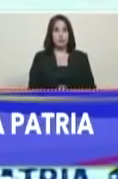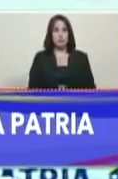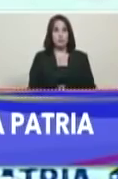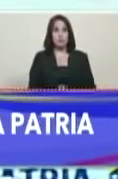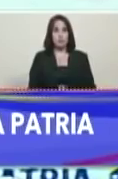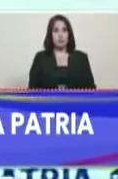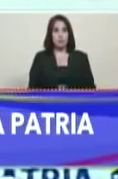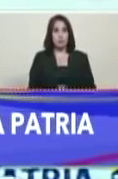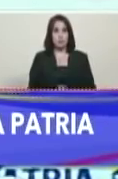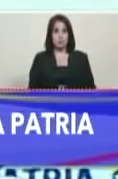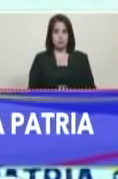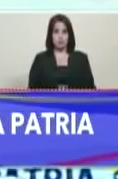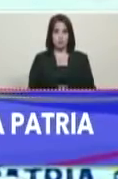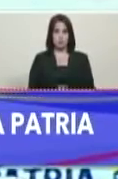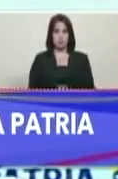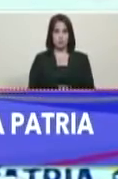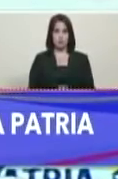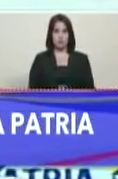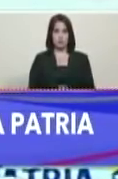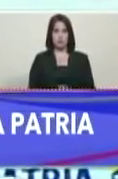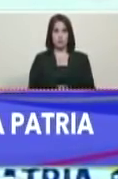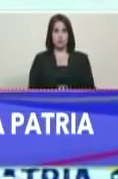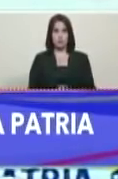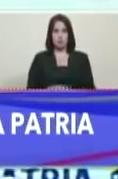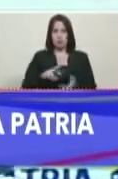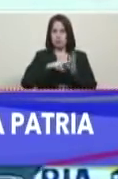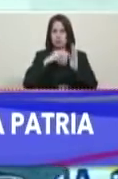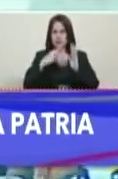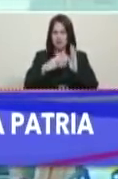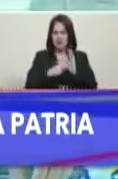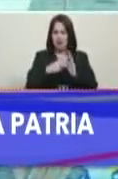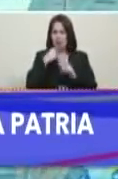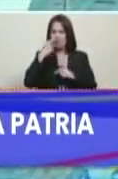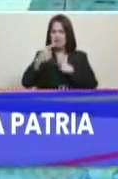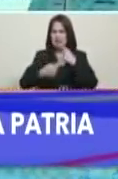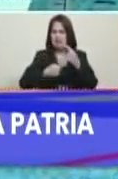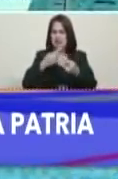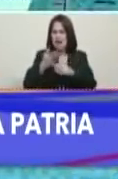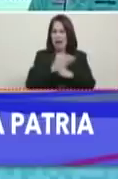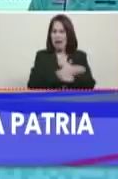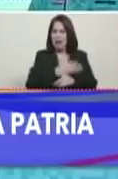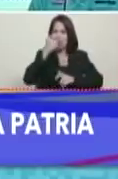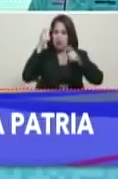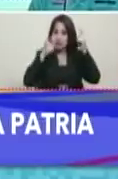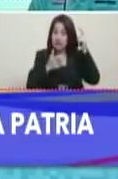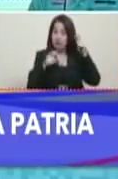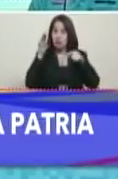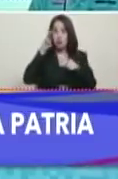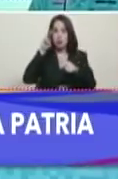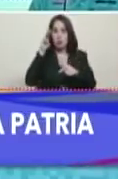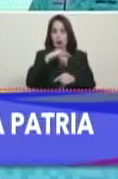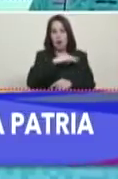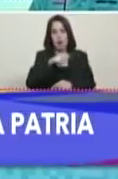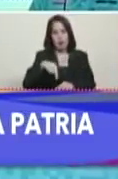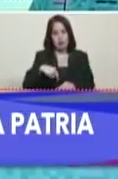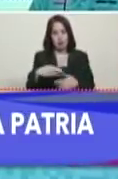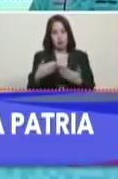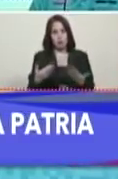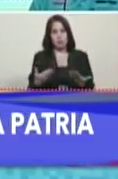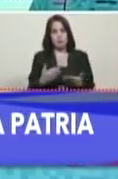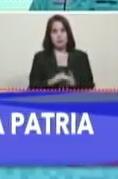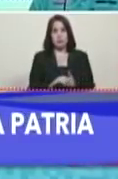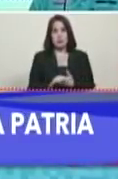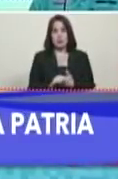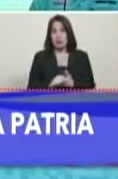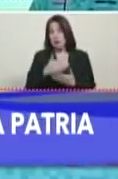tomando un concepto del comandante Chávez, Chávez es nuestro gran maestro, el gran